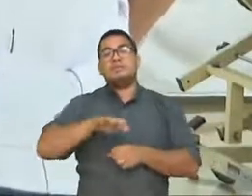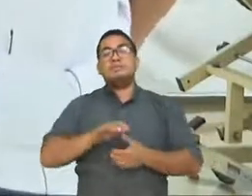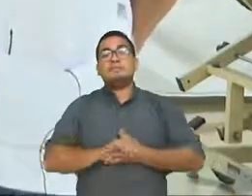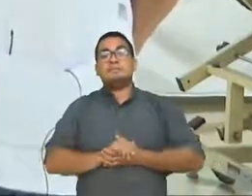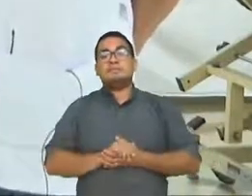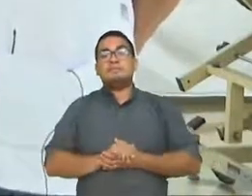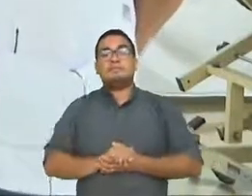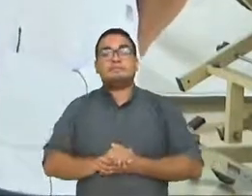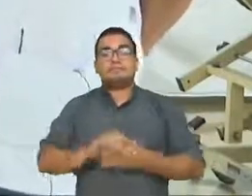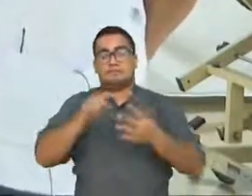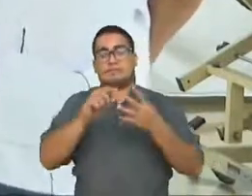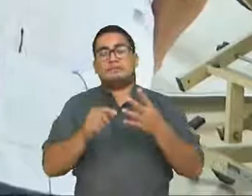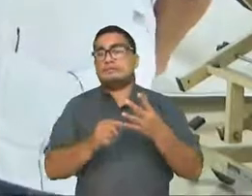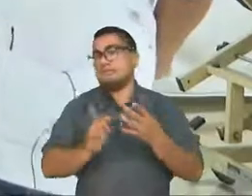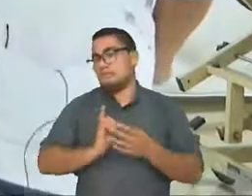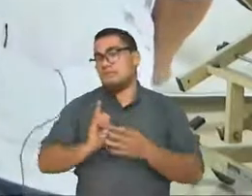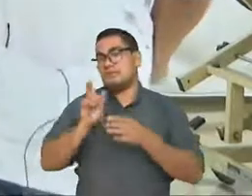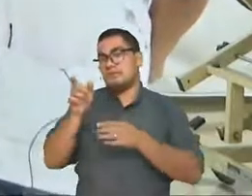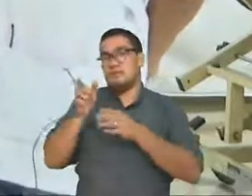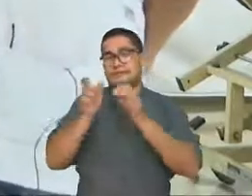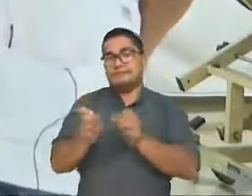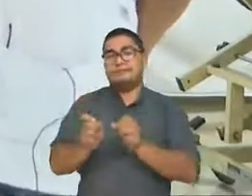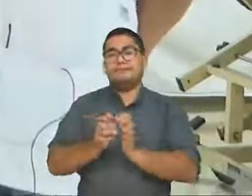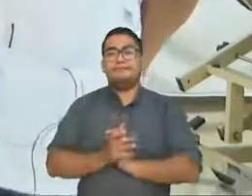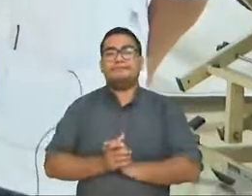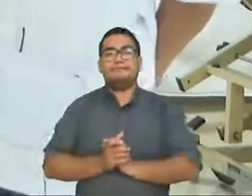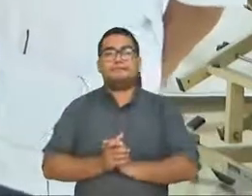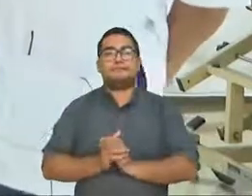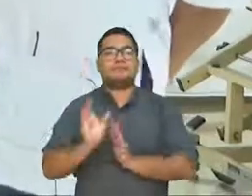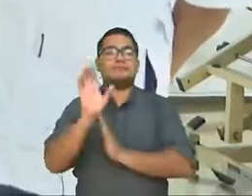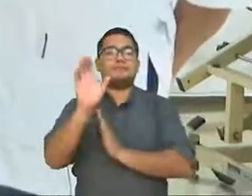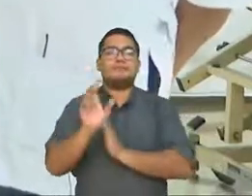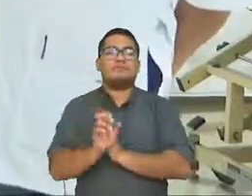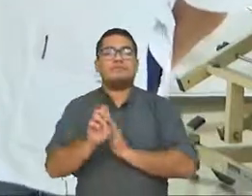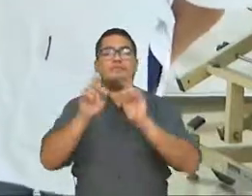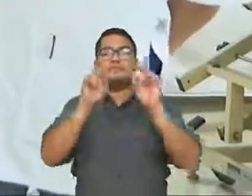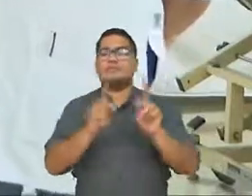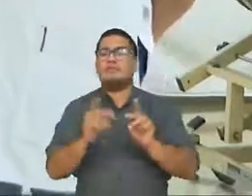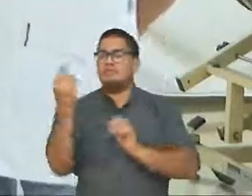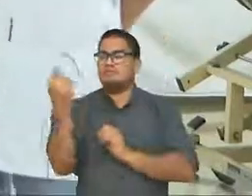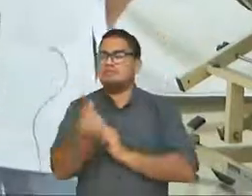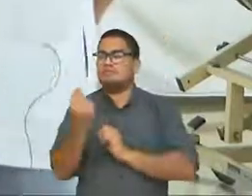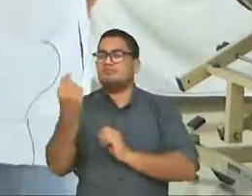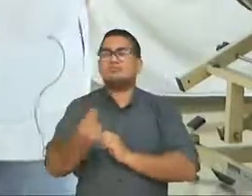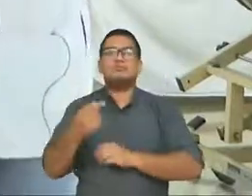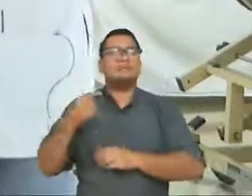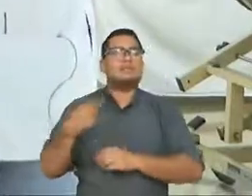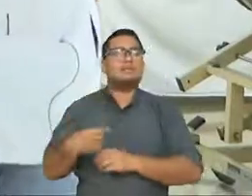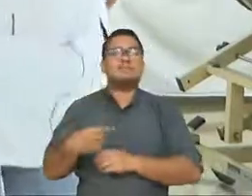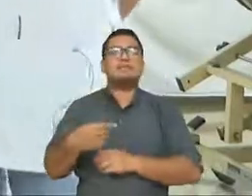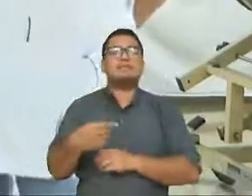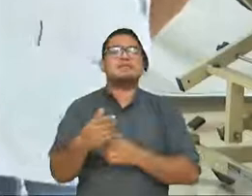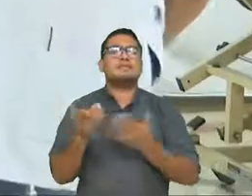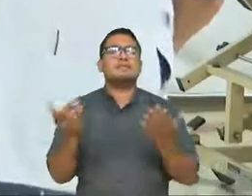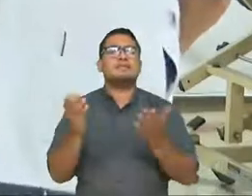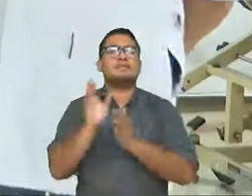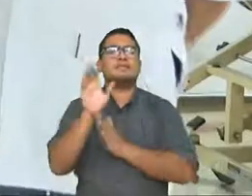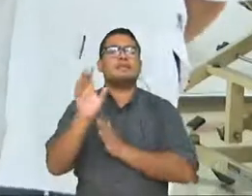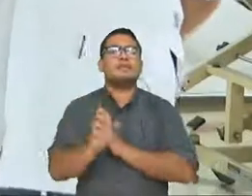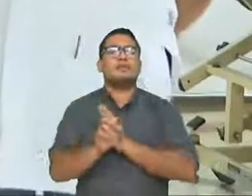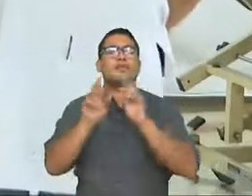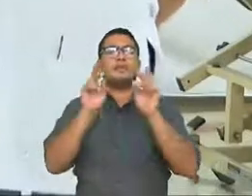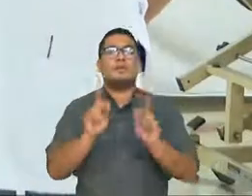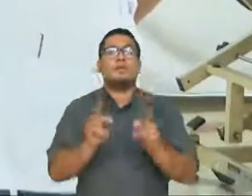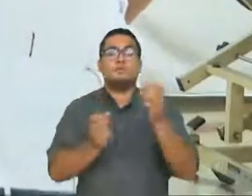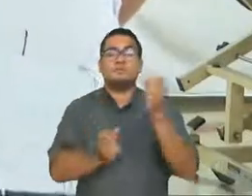Esas son las áreas involucradas en él. ¿Cuántos pacientes reciben ustedes a diario en este hospital? Diario. Por accidentes de tránsito.